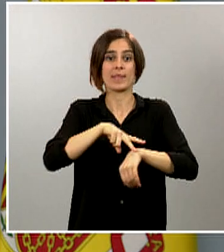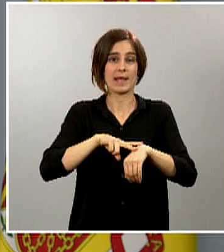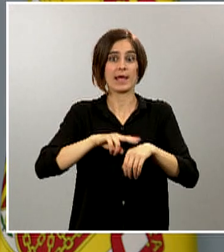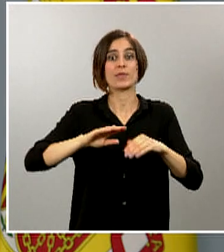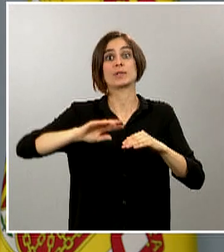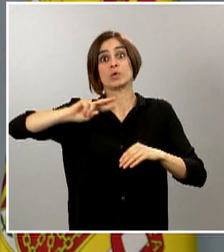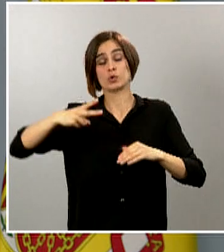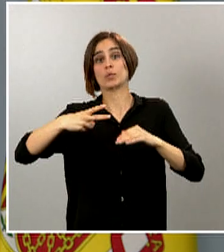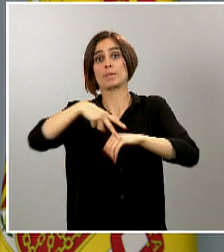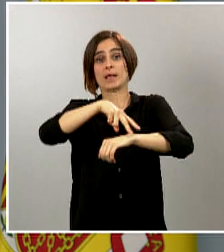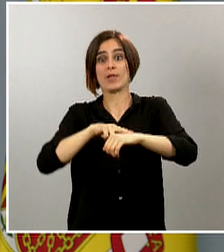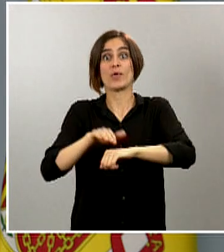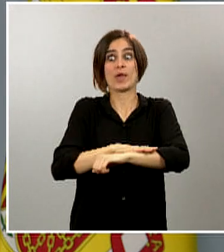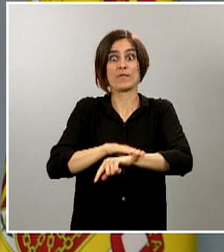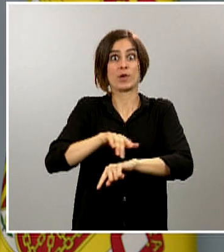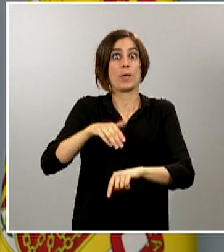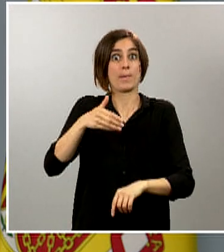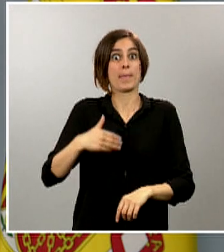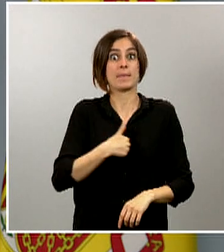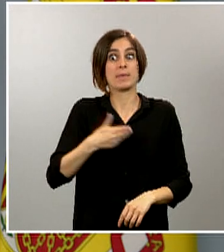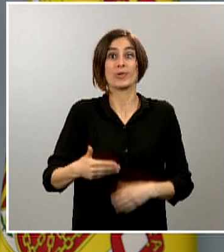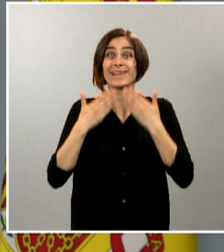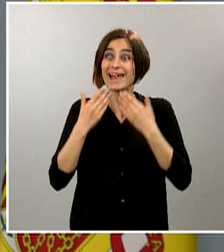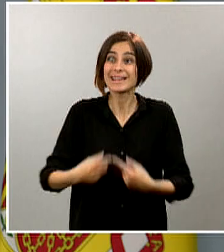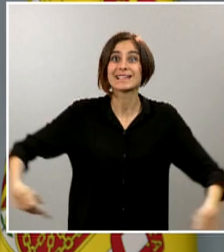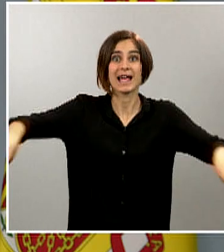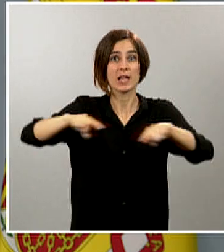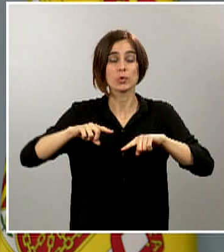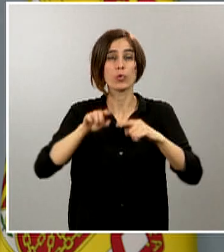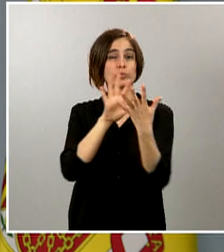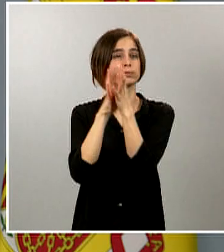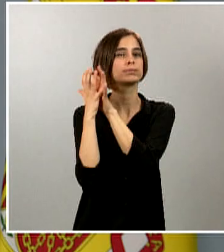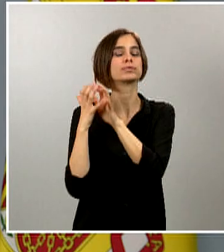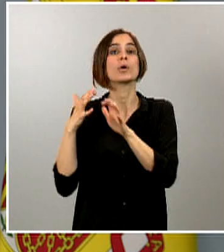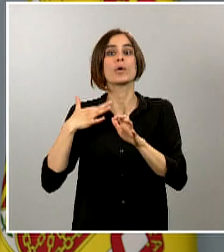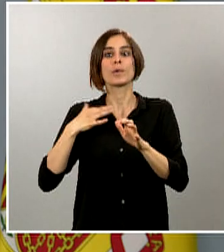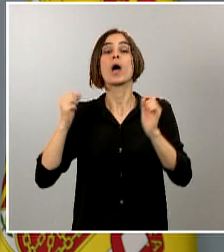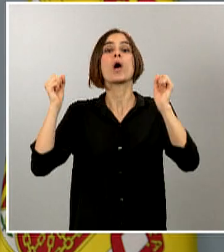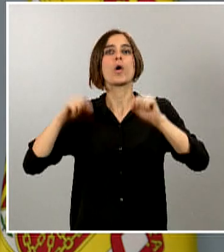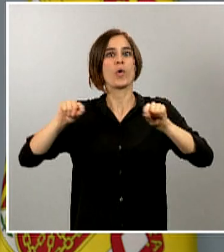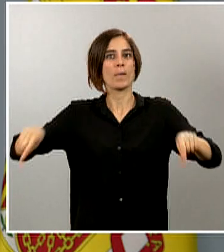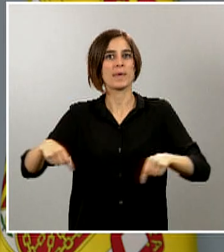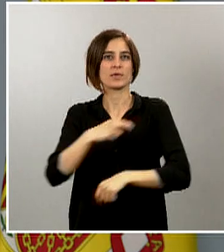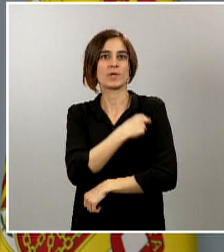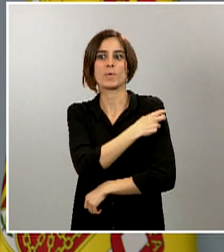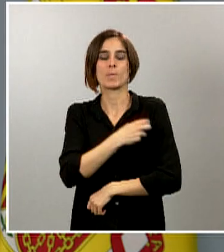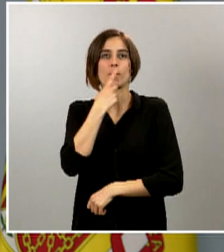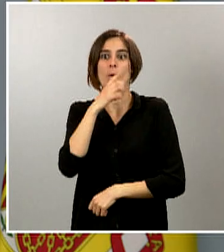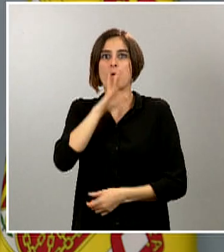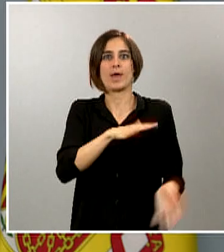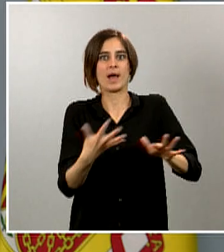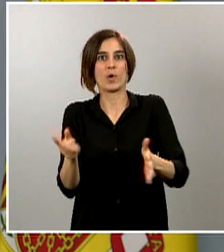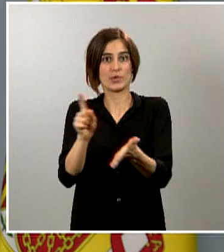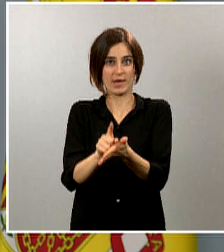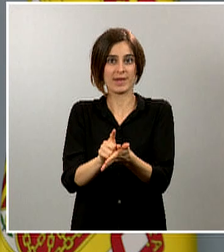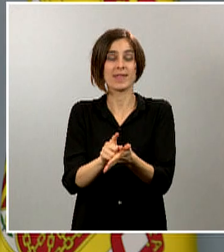papel importante. Hemos reactivado convenios que tenemos establecidos con Cruz Roja y donde ya más de